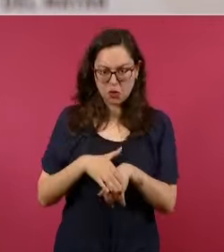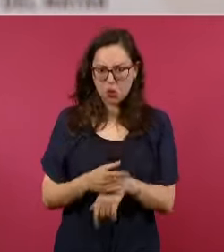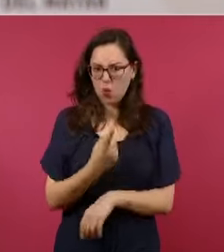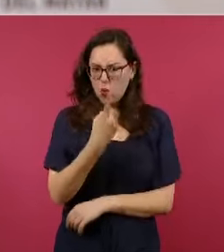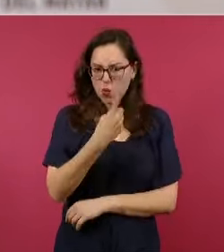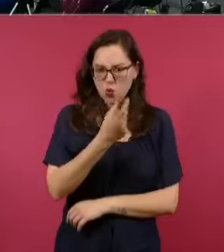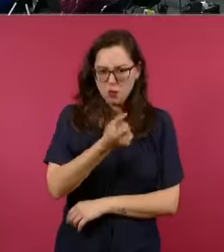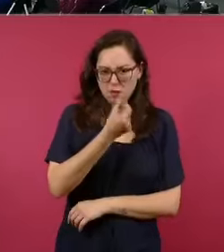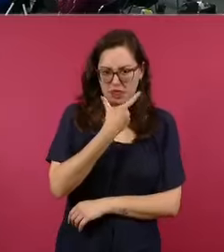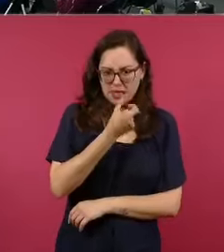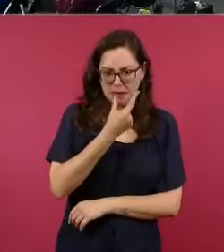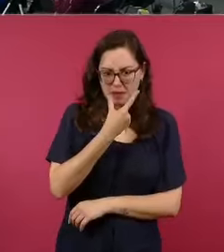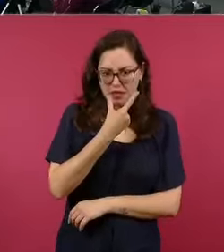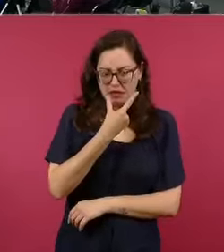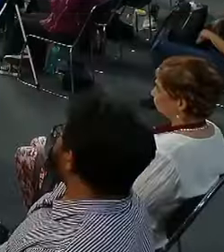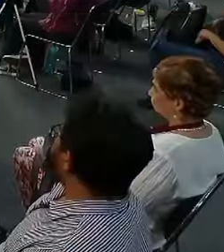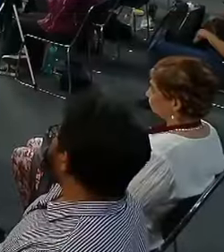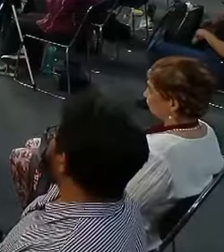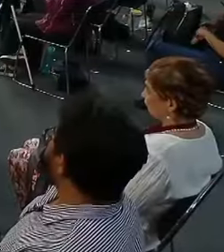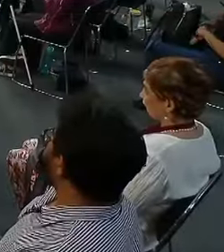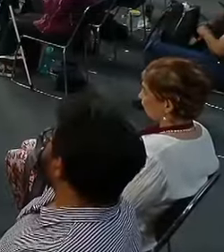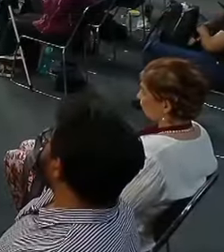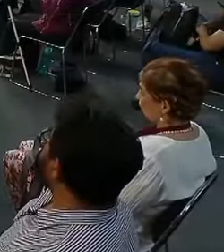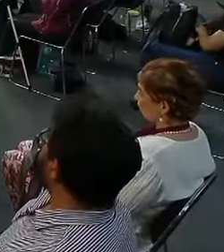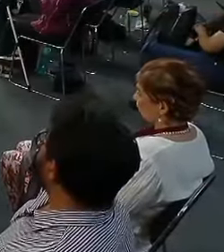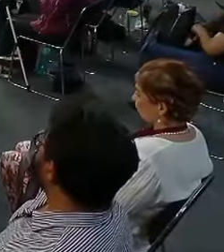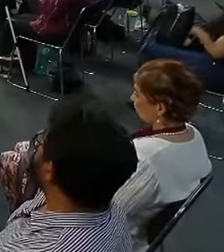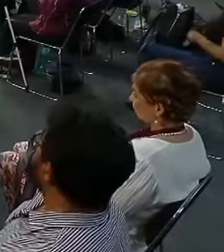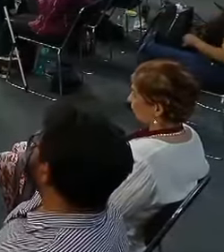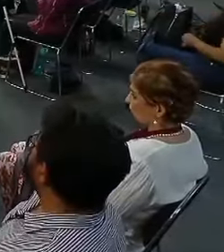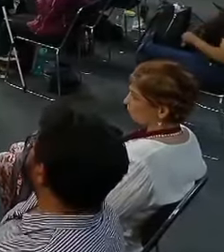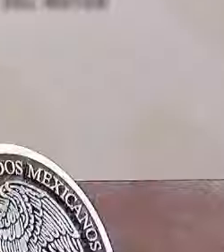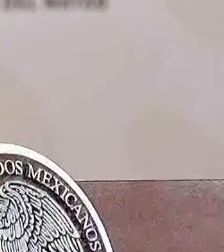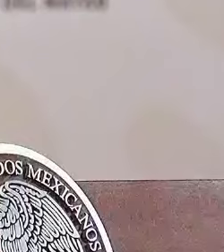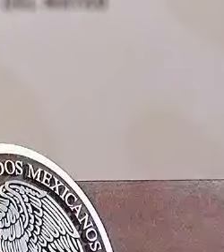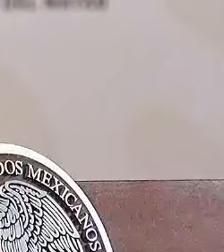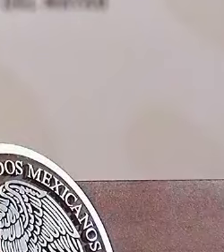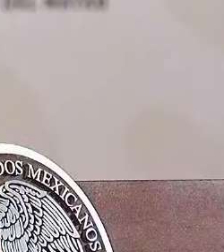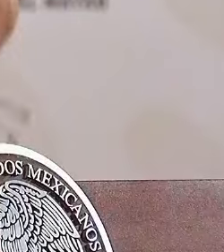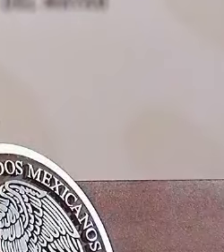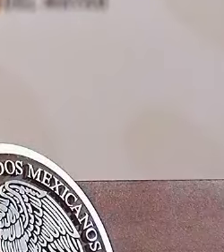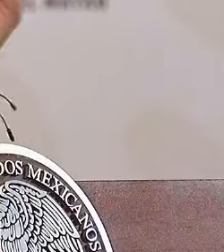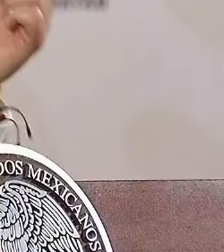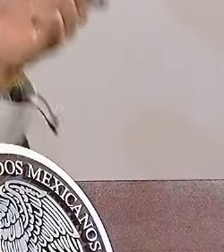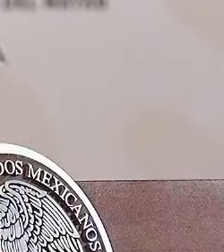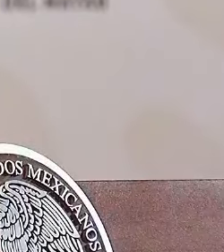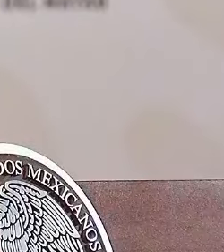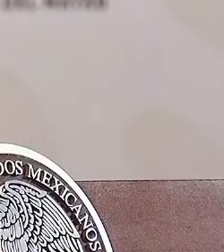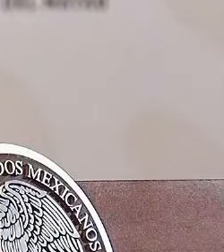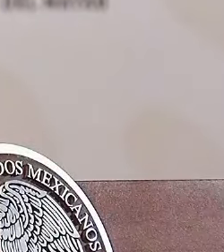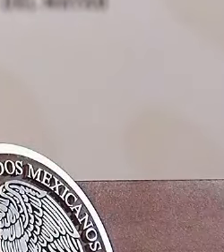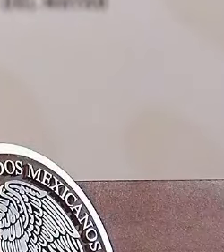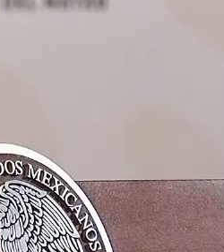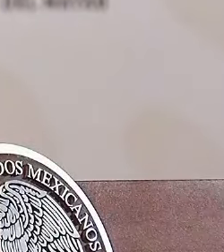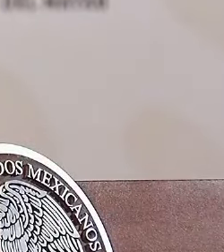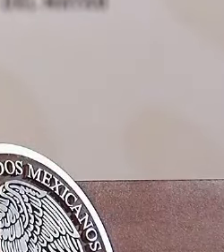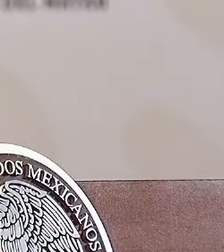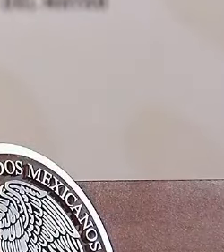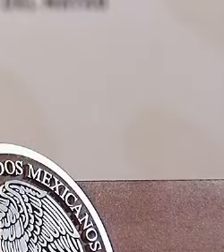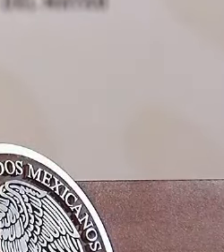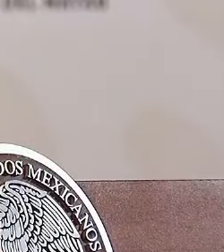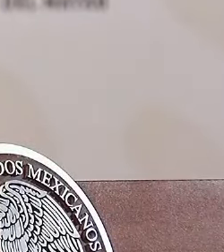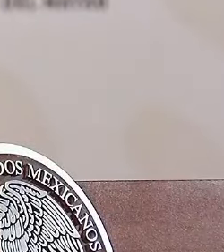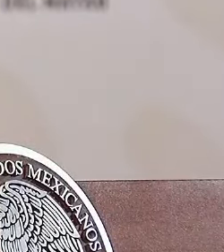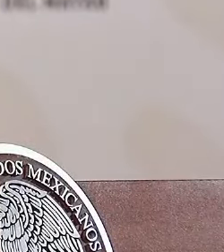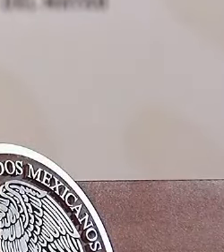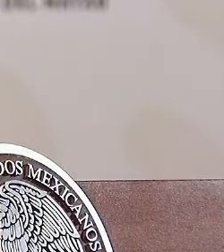un producto oncológico un metrotexato este que se había adquirido en la compra del año pasado que